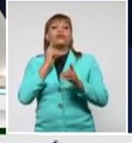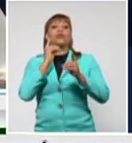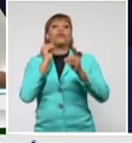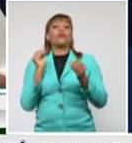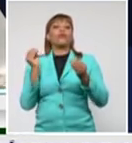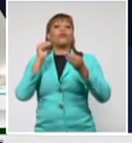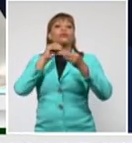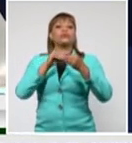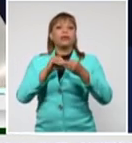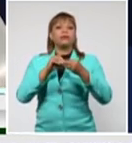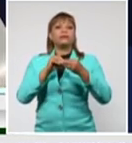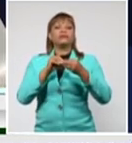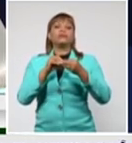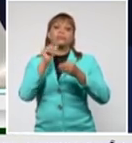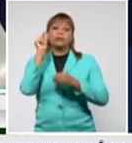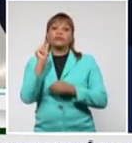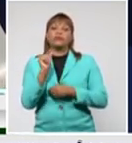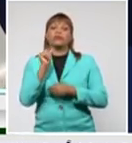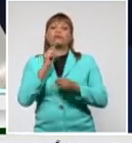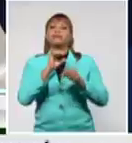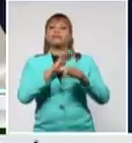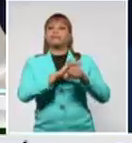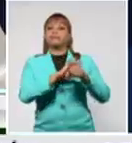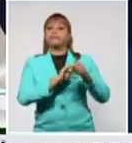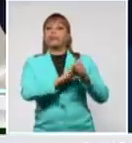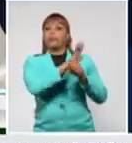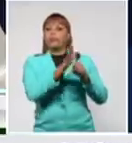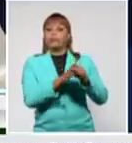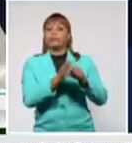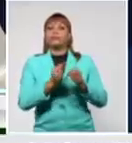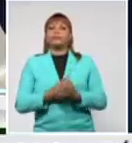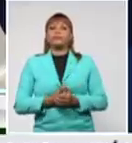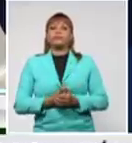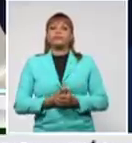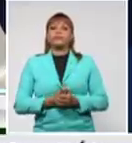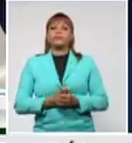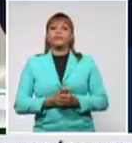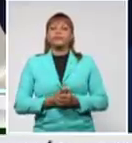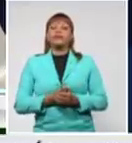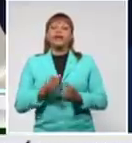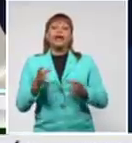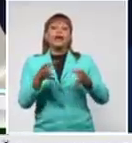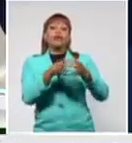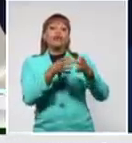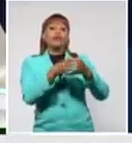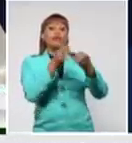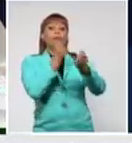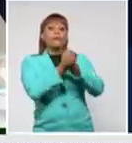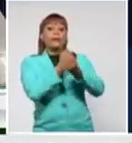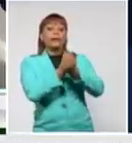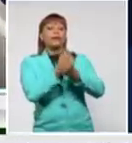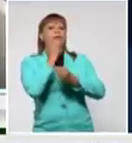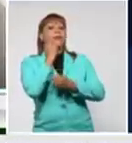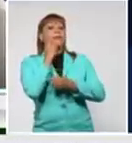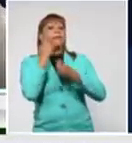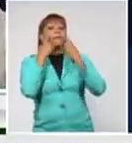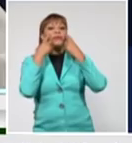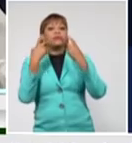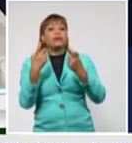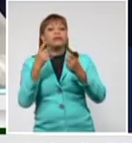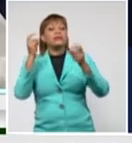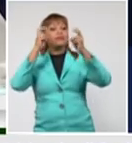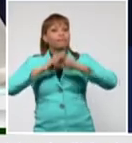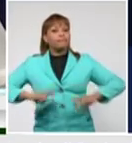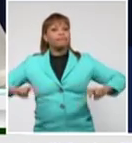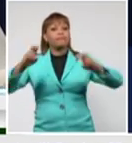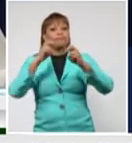un caso confirmado. Es el grupo de riesgo donde más importante es el estudio, es el grupo de